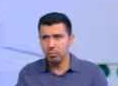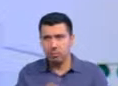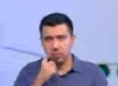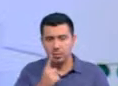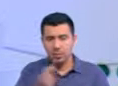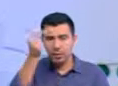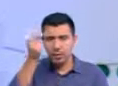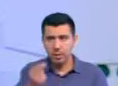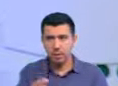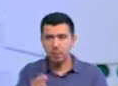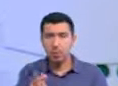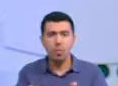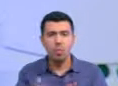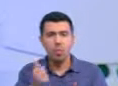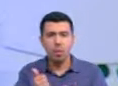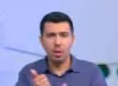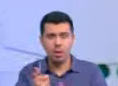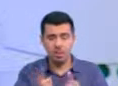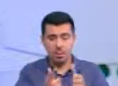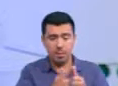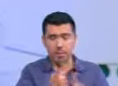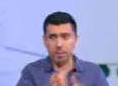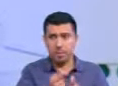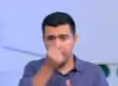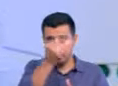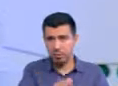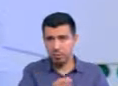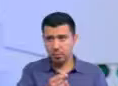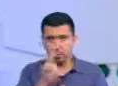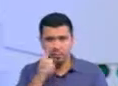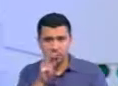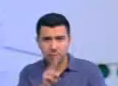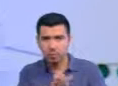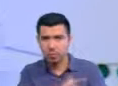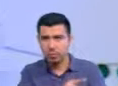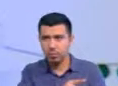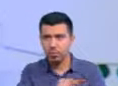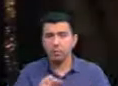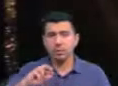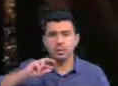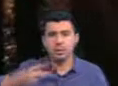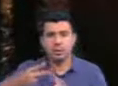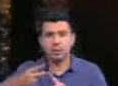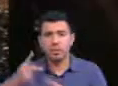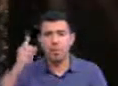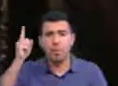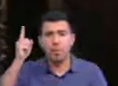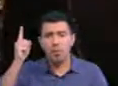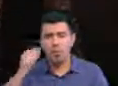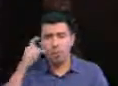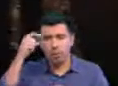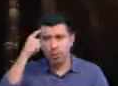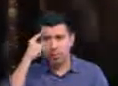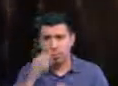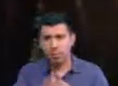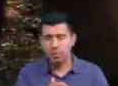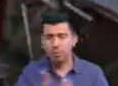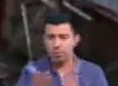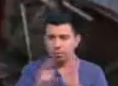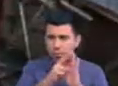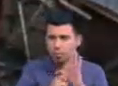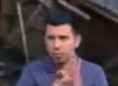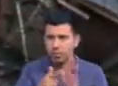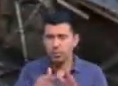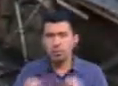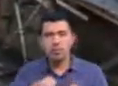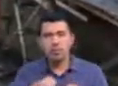que se avalaron en esta primera intervención, igualmente las políticas públicas que se deben dar para el mejoramiento de la movilidad. Y por encima